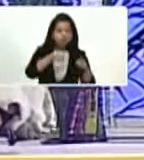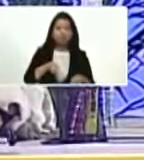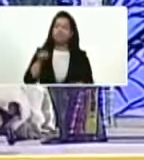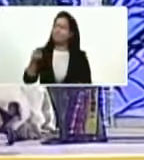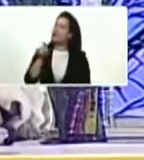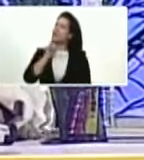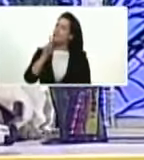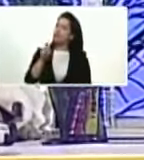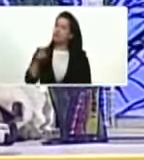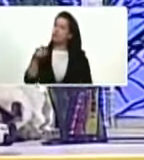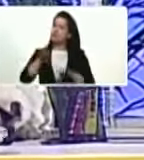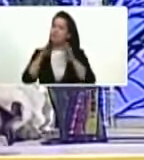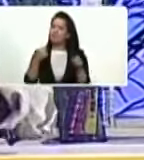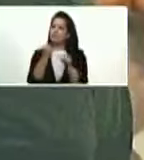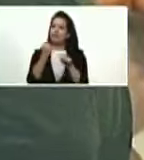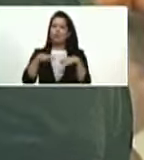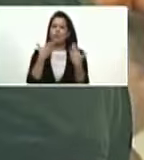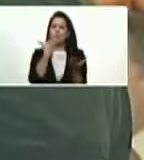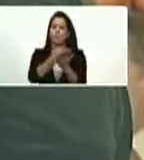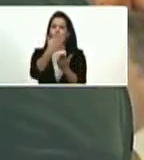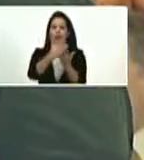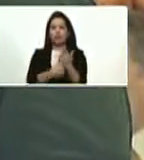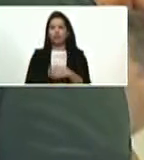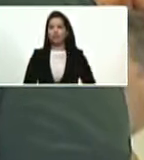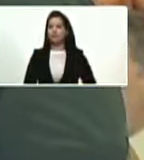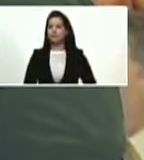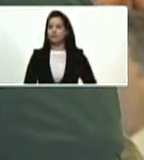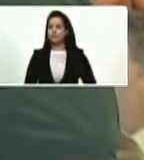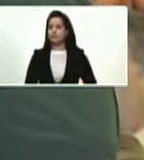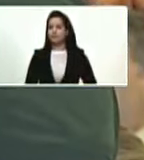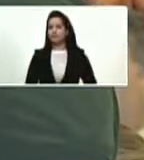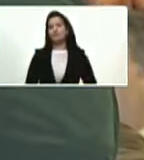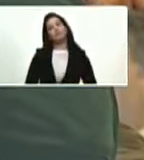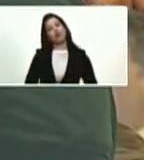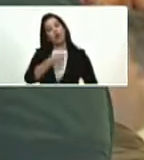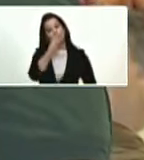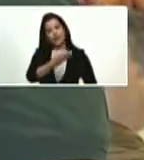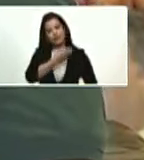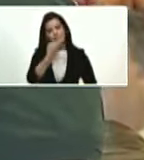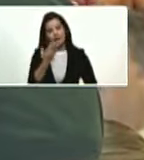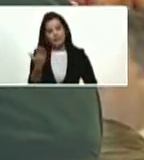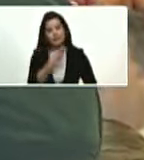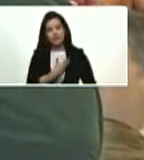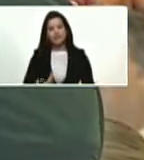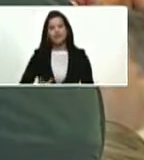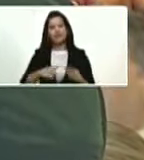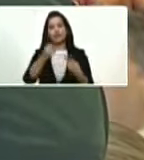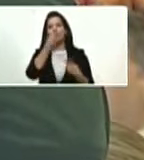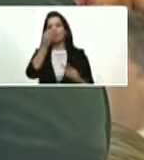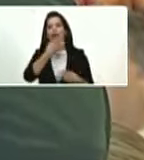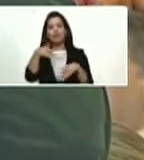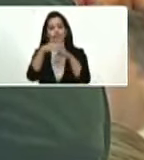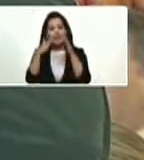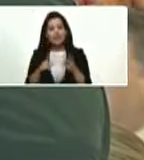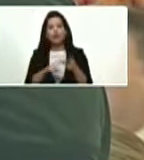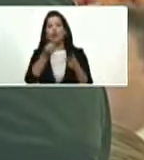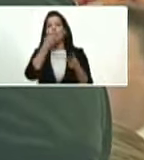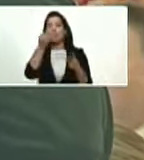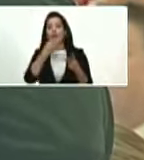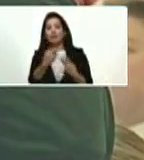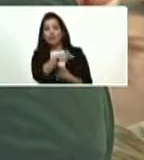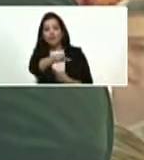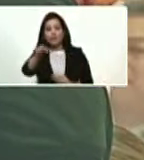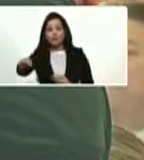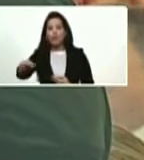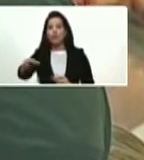tu mesa de trabajo? ¿Qué propuestas trae? Buenas tardes, presidente. Buenas tardes, ministro. Buenas tardes a todos los que nos acompañan.